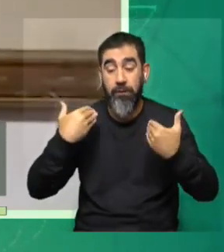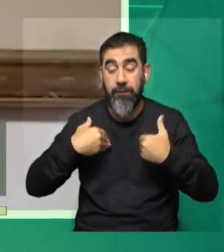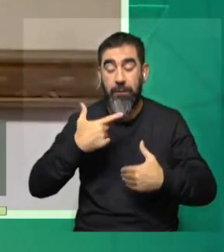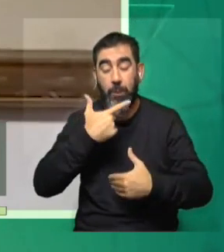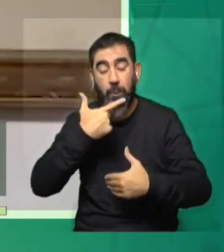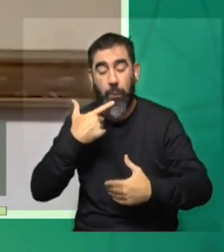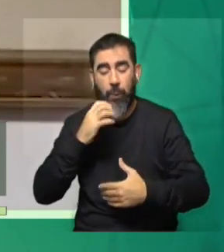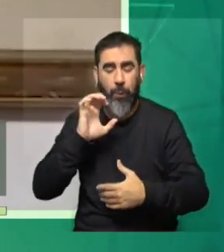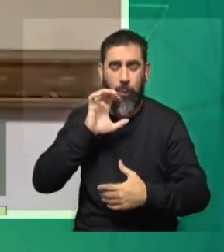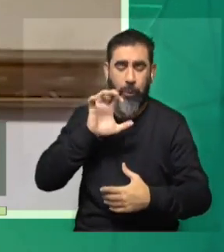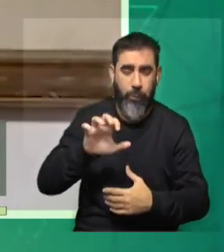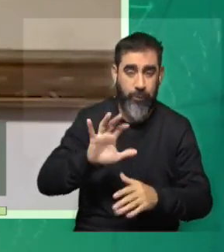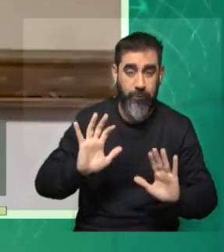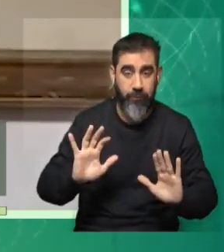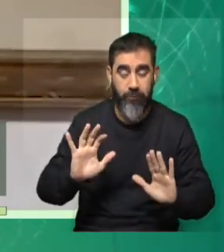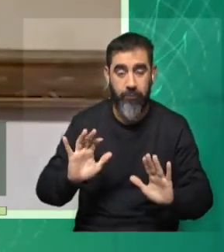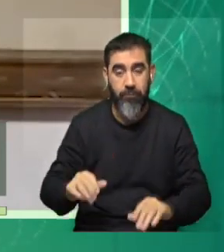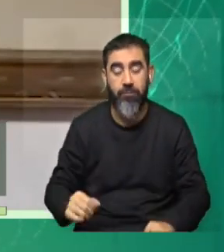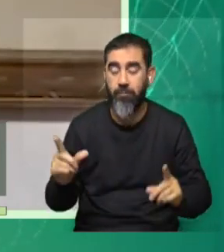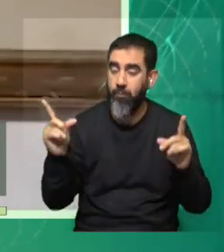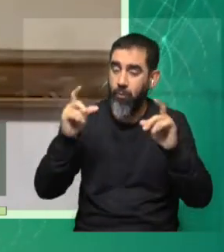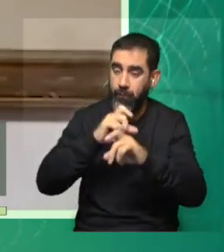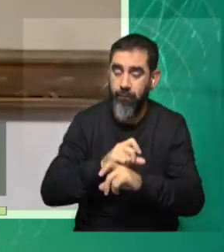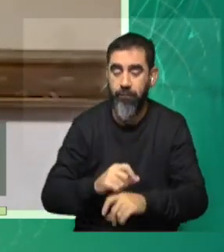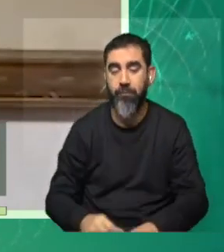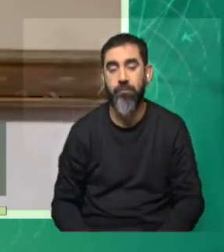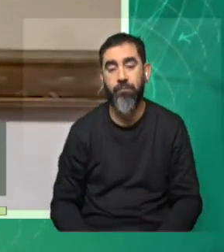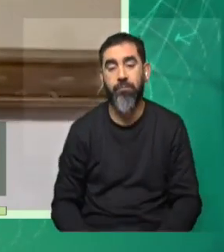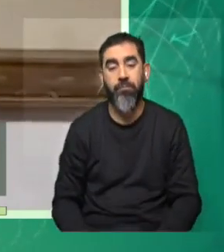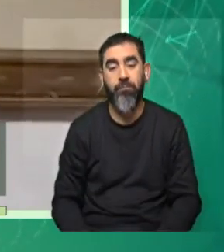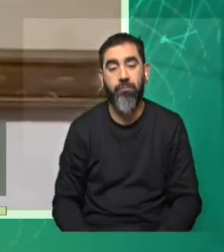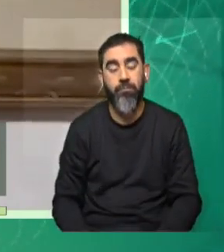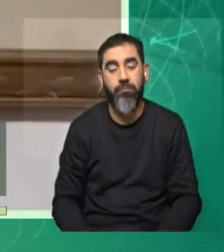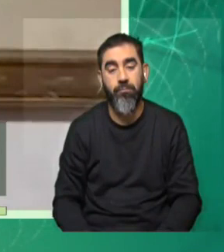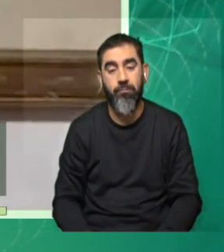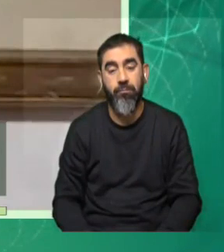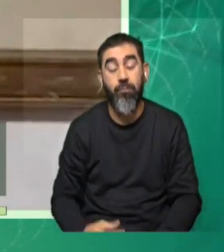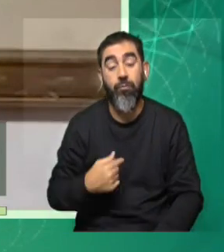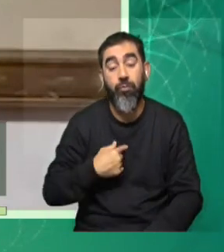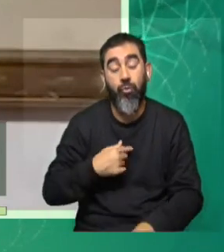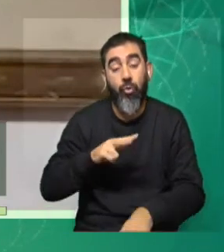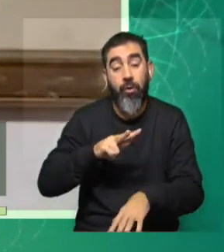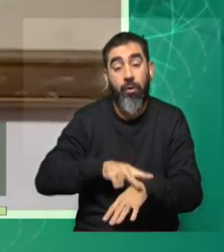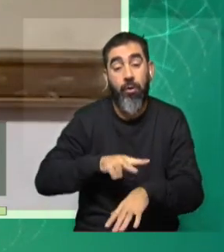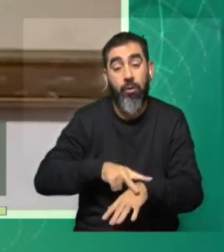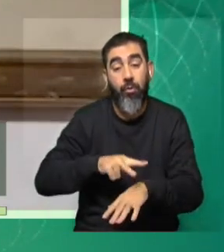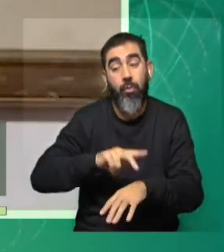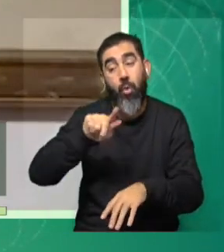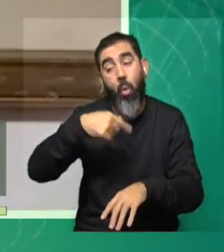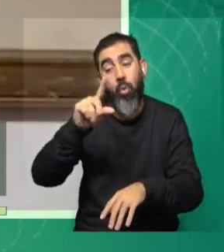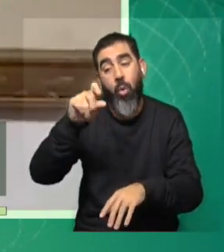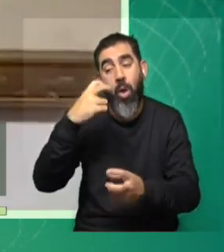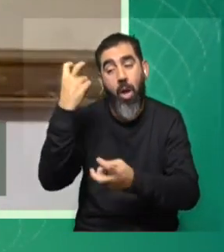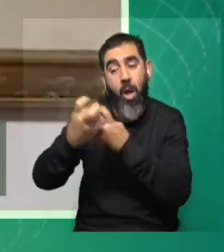sabor no no sería adecuado Entonces sí yo recomiendo buscar otra Fuente